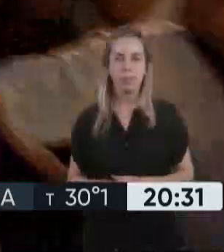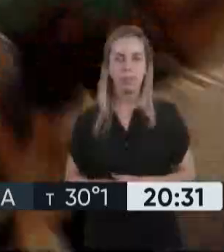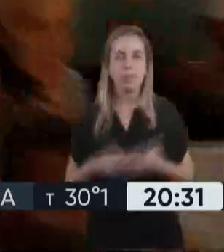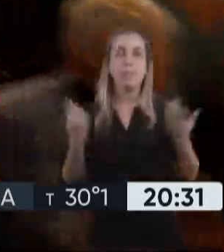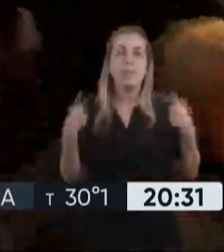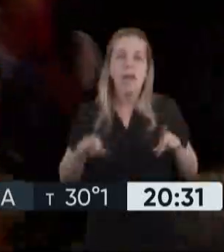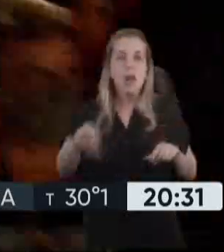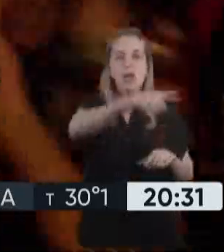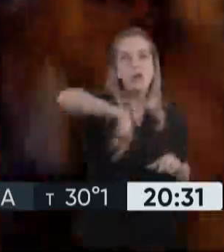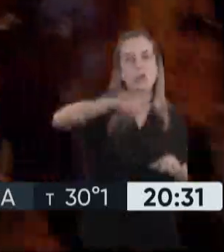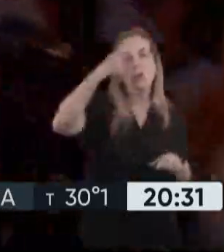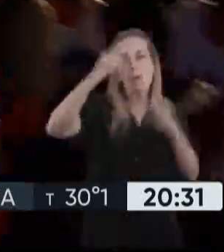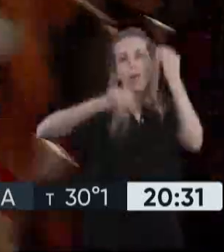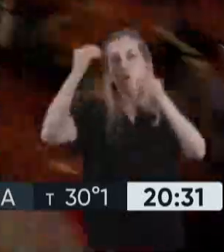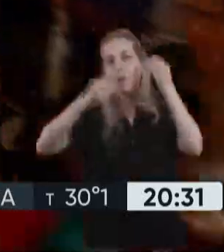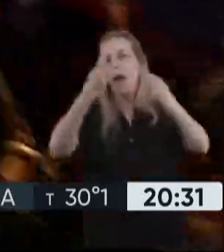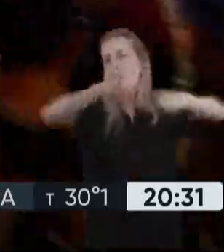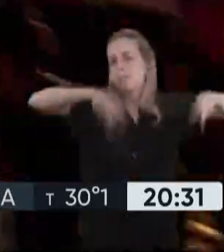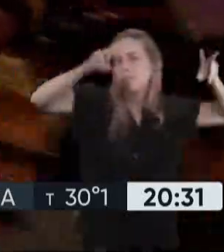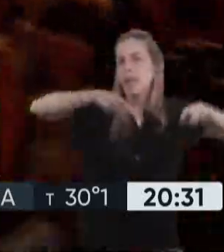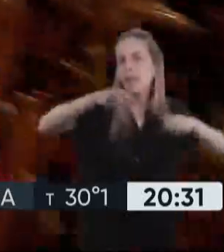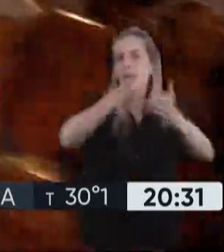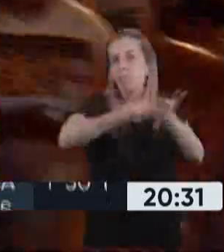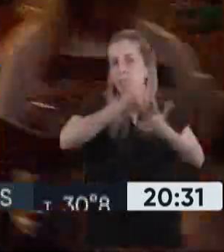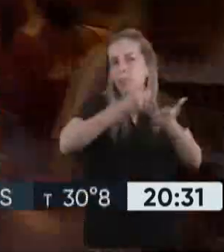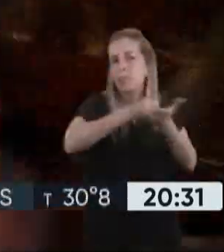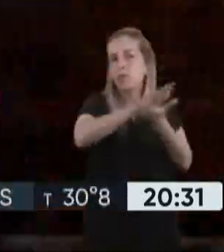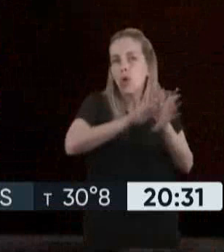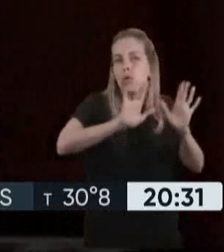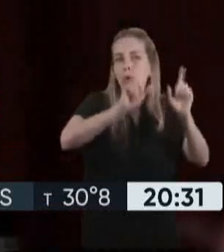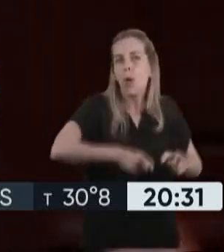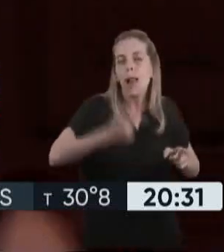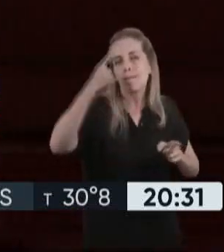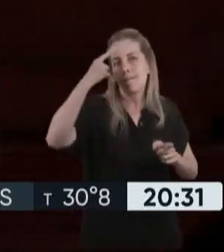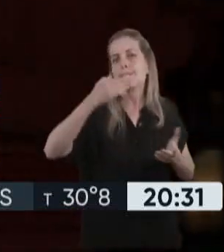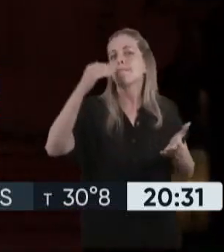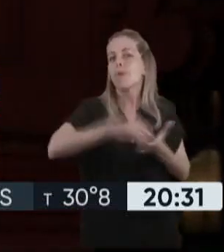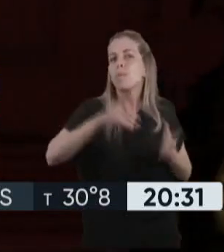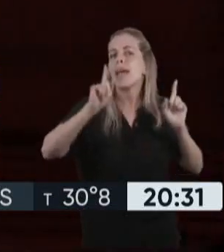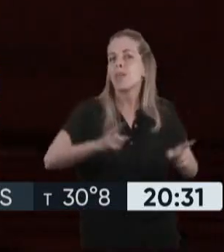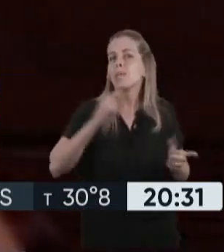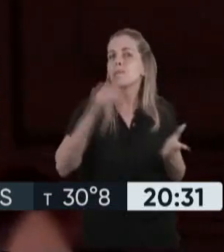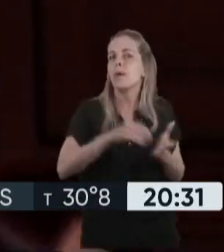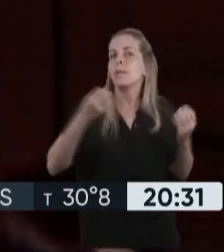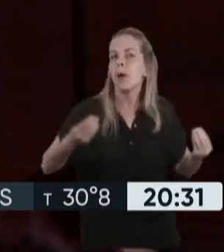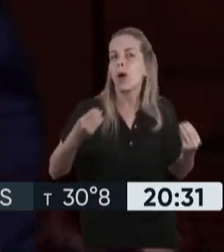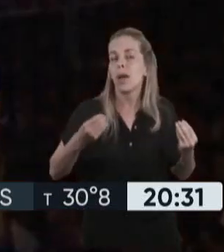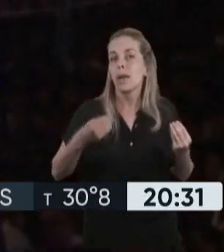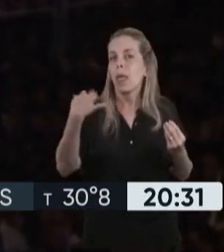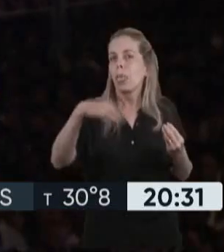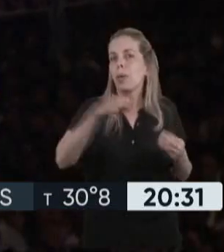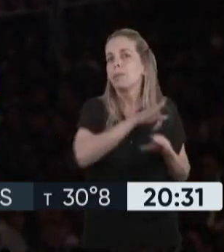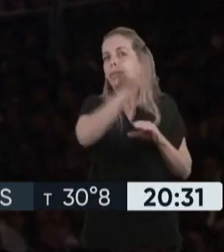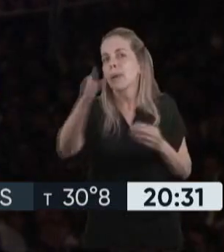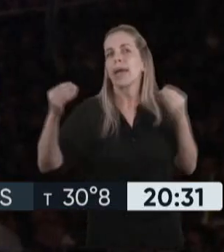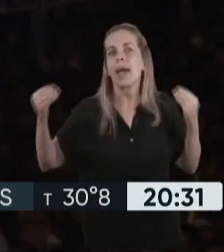Pero mientras hacíamos eso, seguimos cumpliendo promesas. Tuvimos que ir a enfrentar